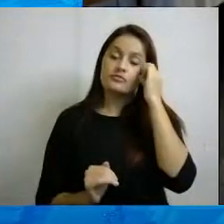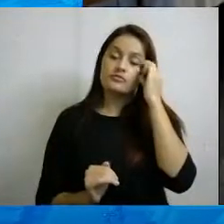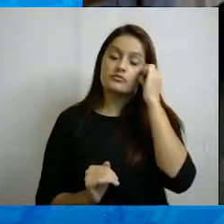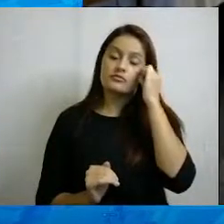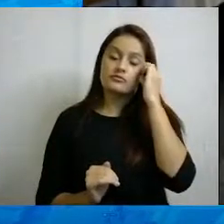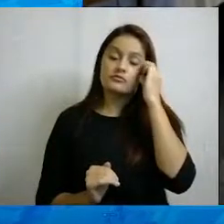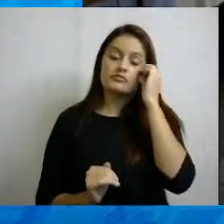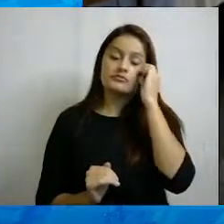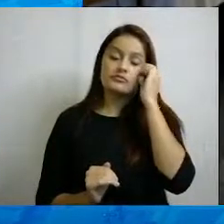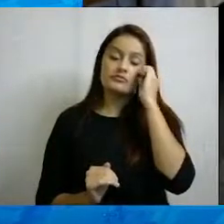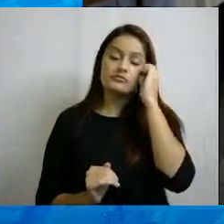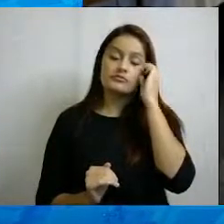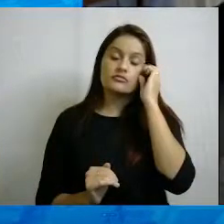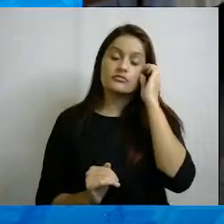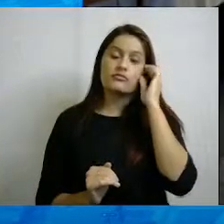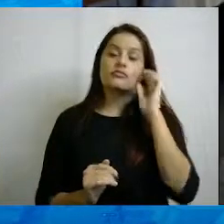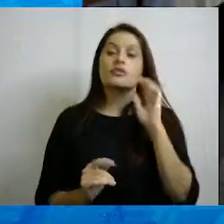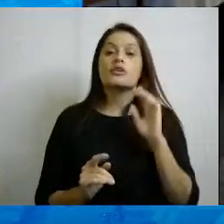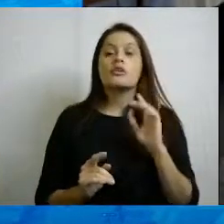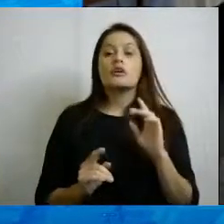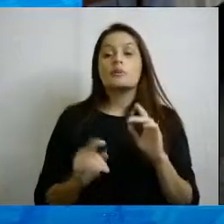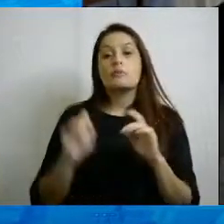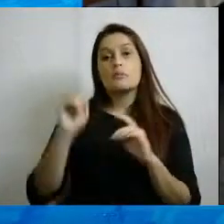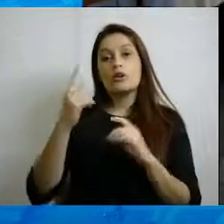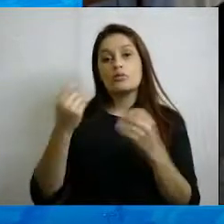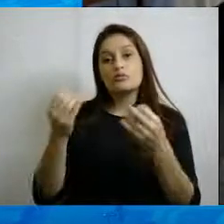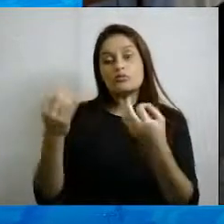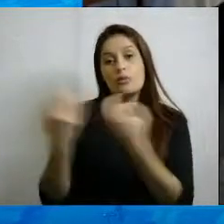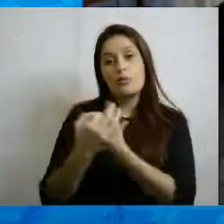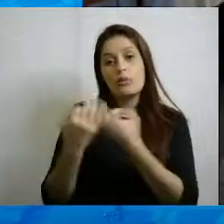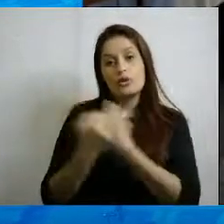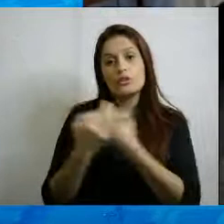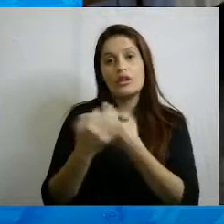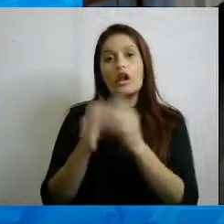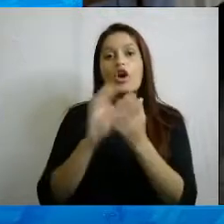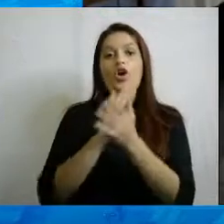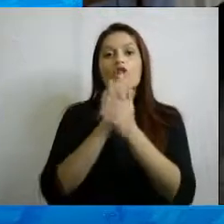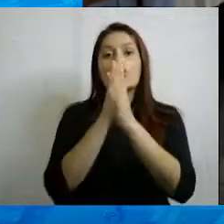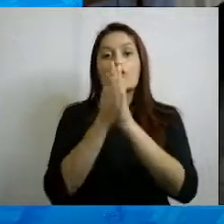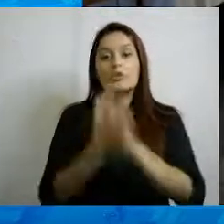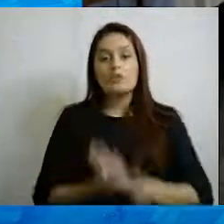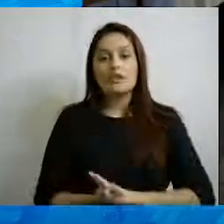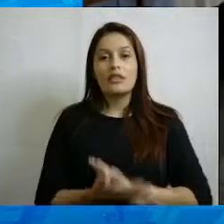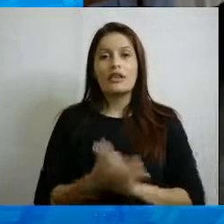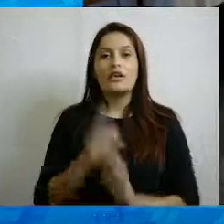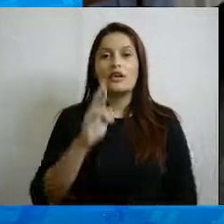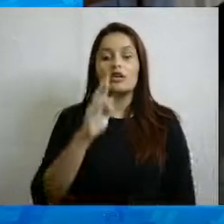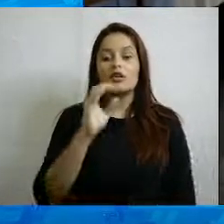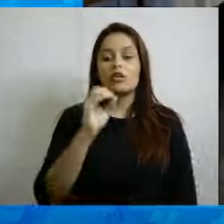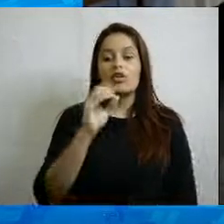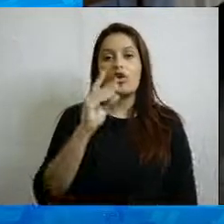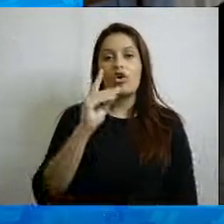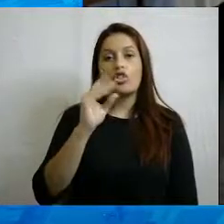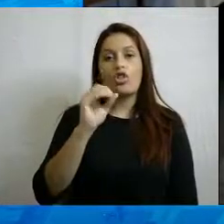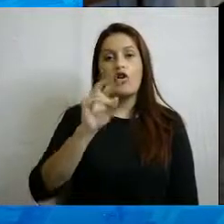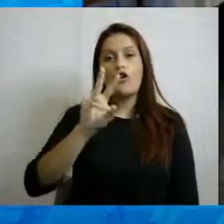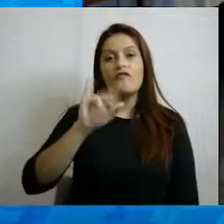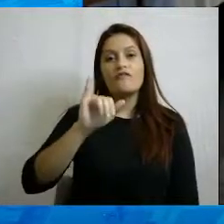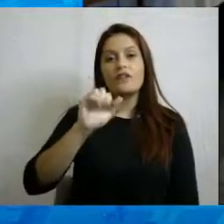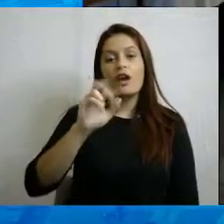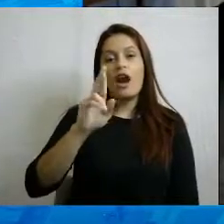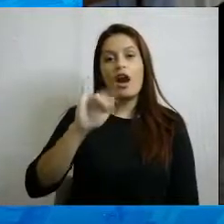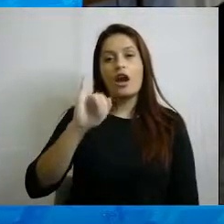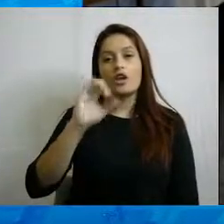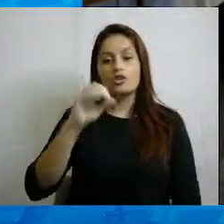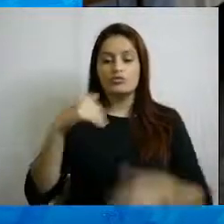Creo que lo conveniente sería que se nos expusiera sobre la situación completa del rodoviario y que adicionalmente